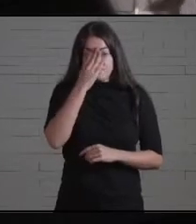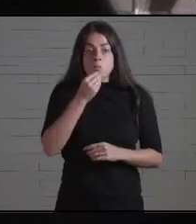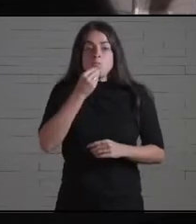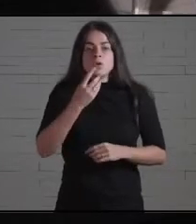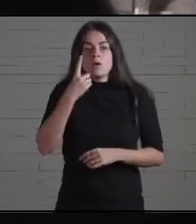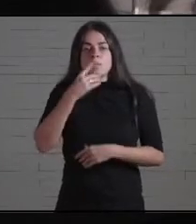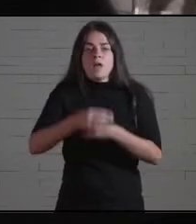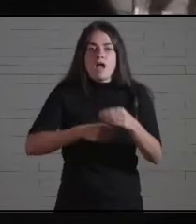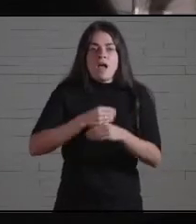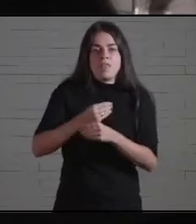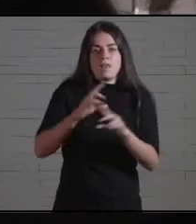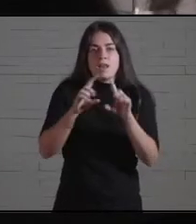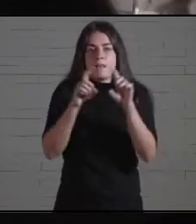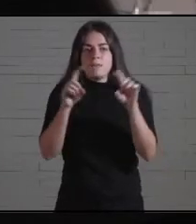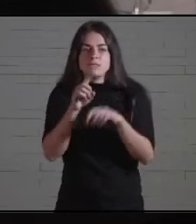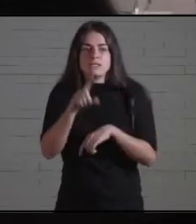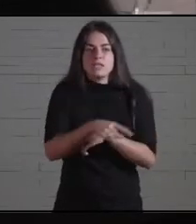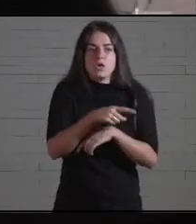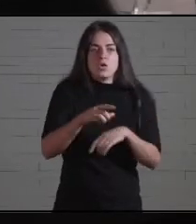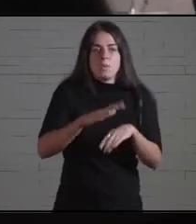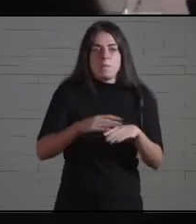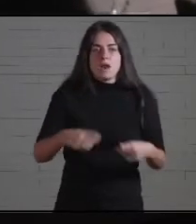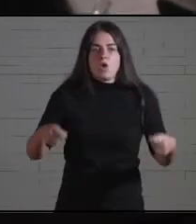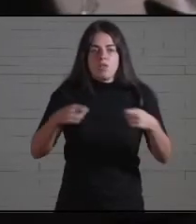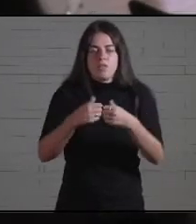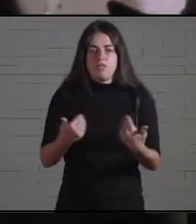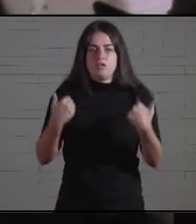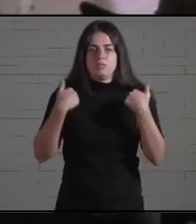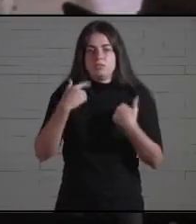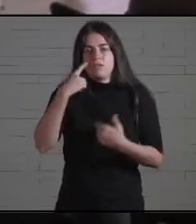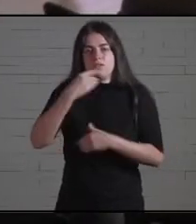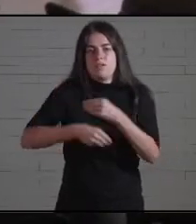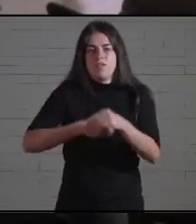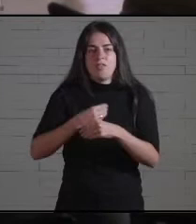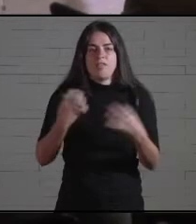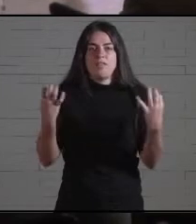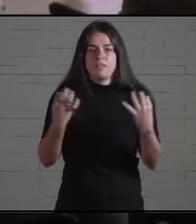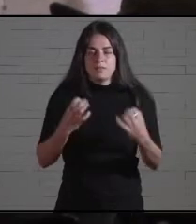o no hacen las empresas por la conciliación corresponsable?